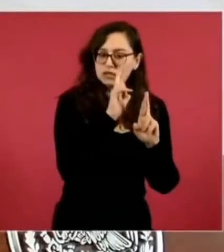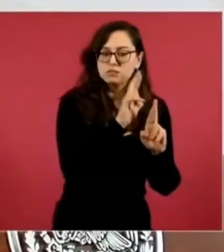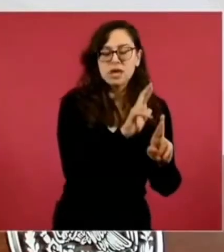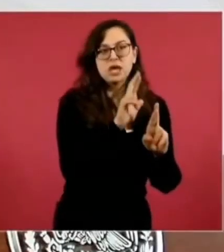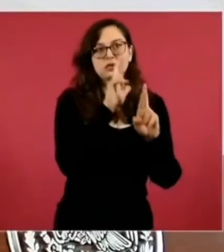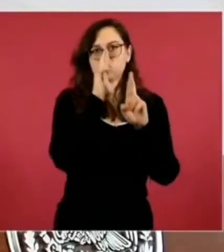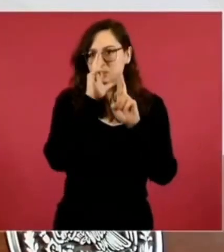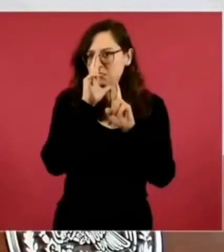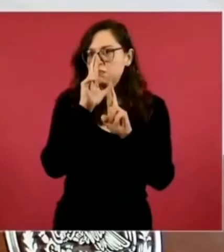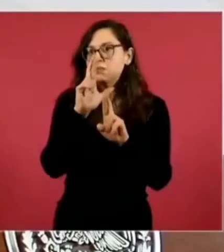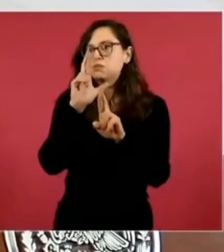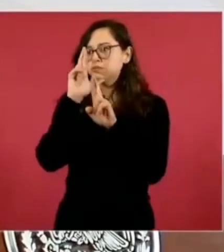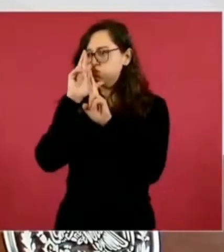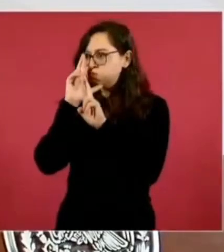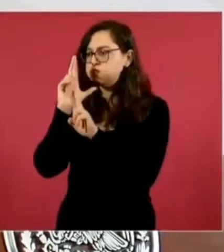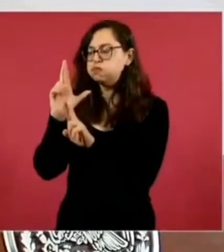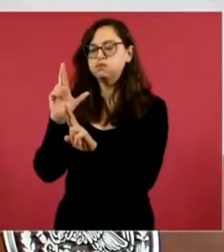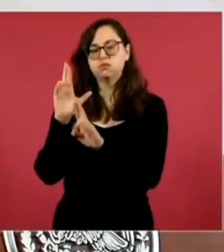de